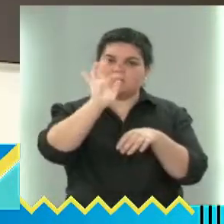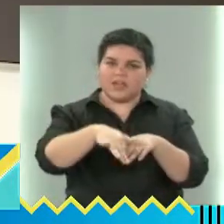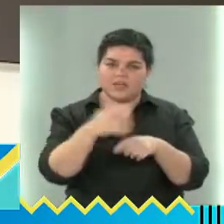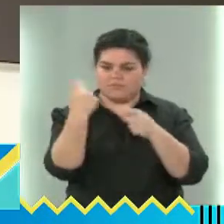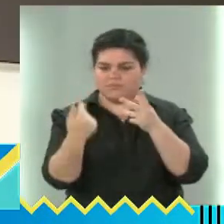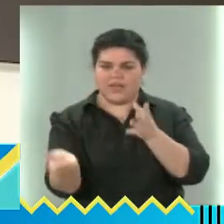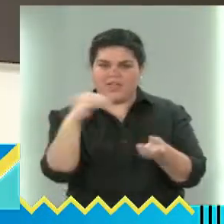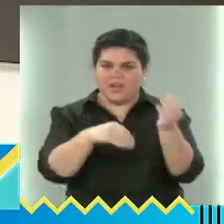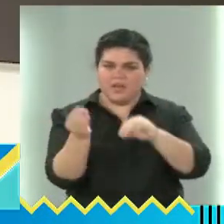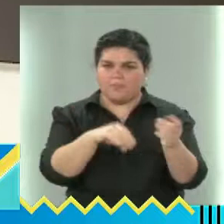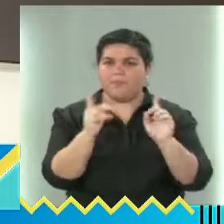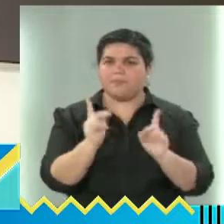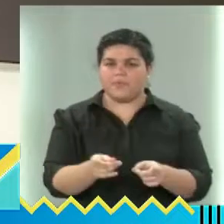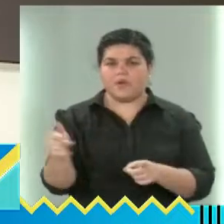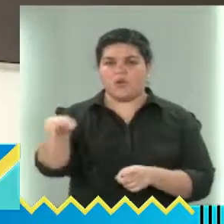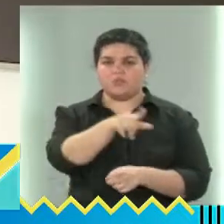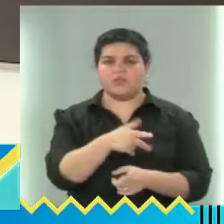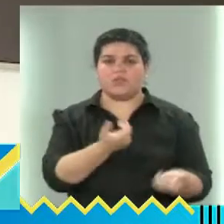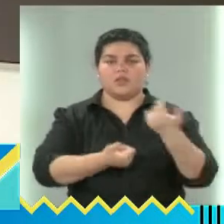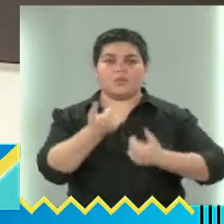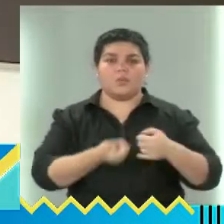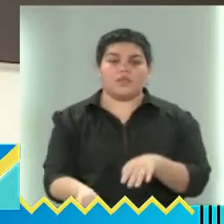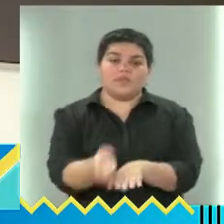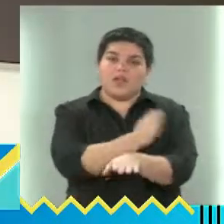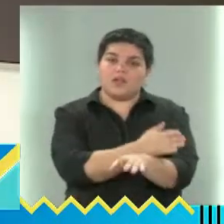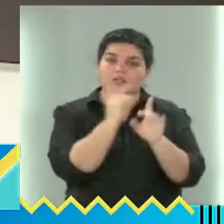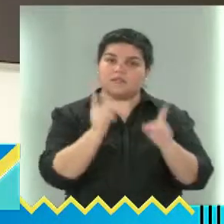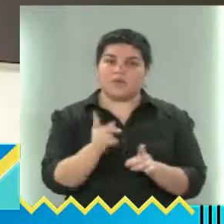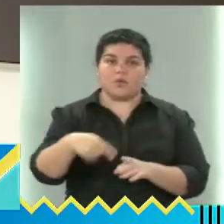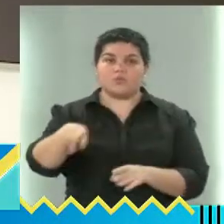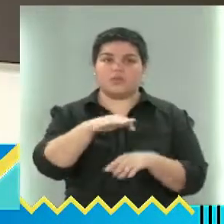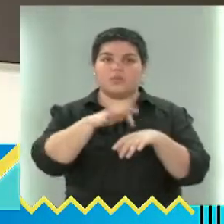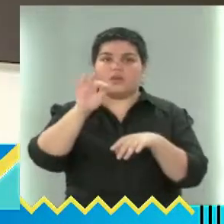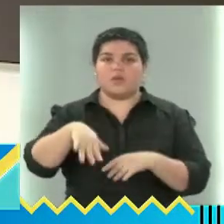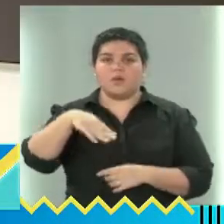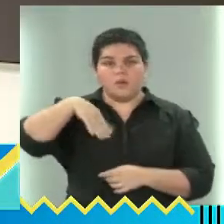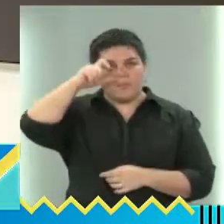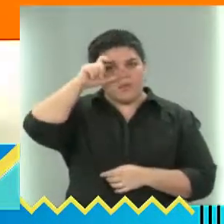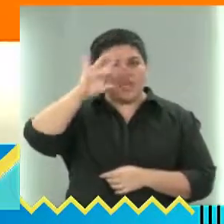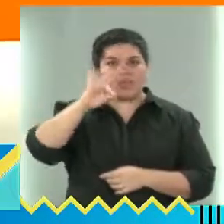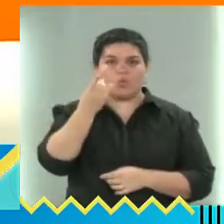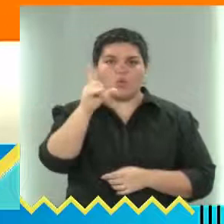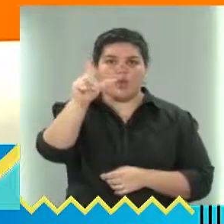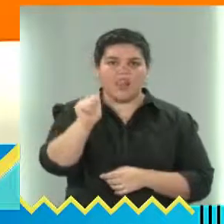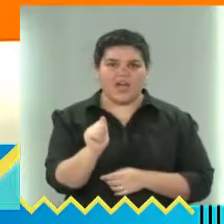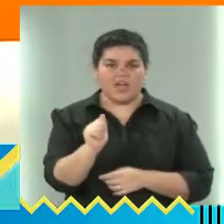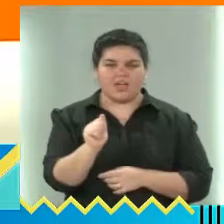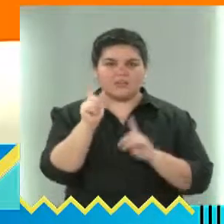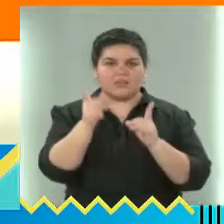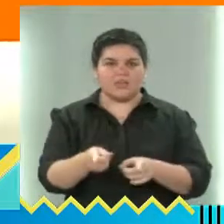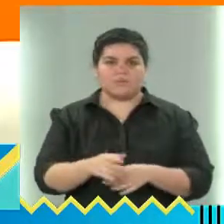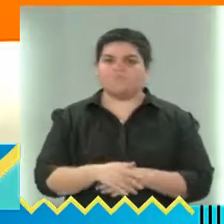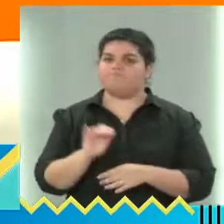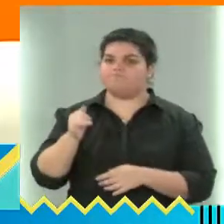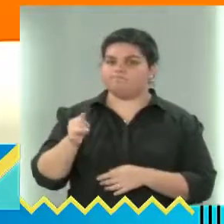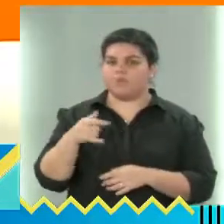también me comentaban antes de comenzar el programa que, por ejemplo, ustedes hacen recolección de médula ósea también. Así es. Nosotros, como Centro Regional de